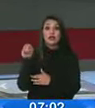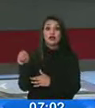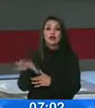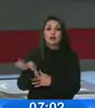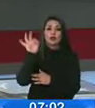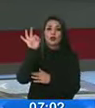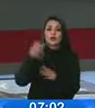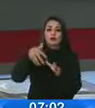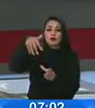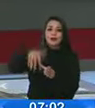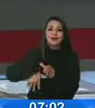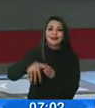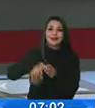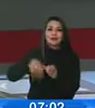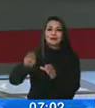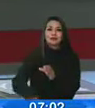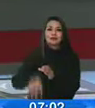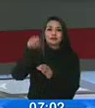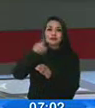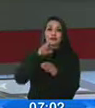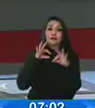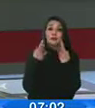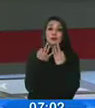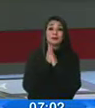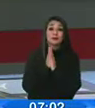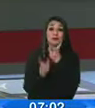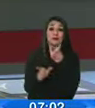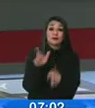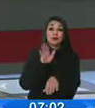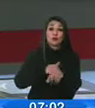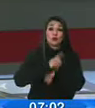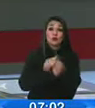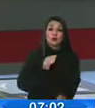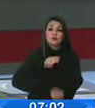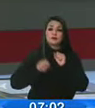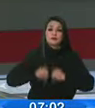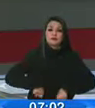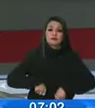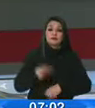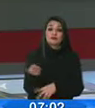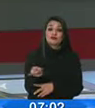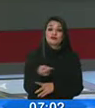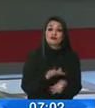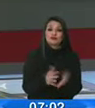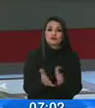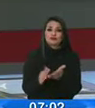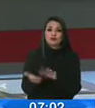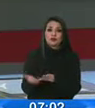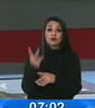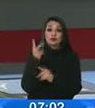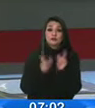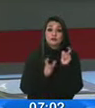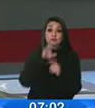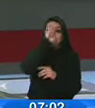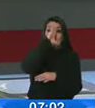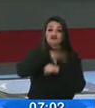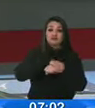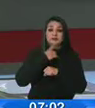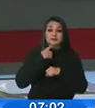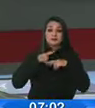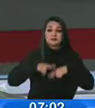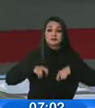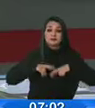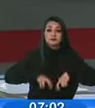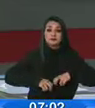una alcantarilla. Familiares piden la máxima de la pena a los responsables del doble crimen. Dos personas se encuentran detenidas para